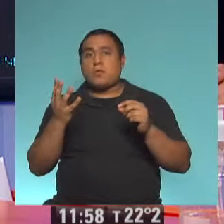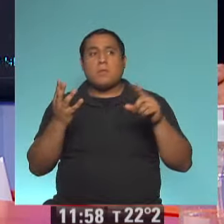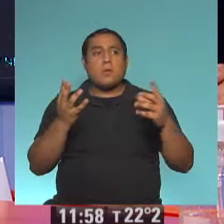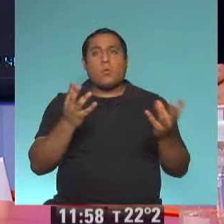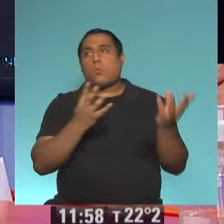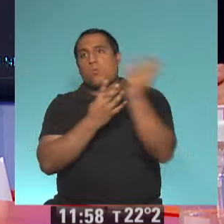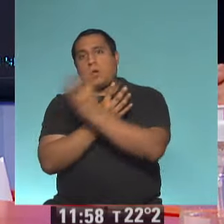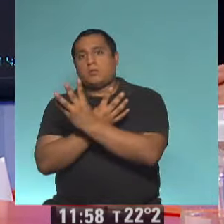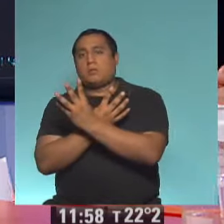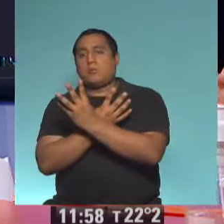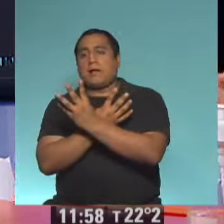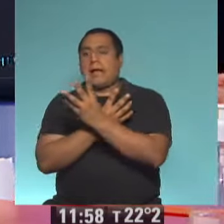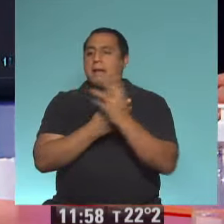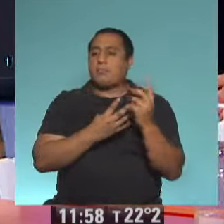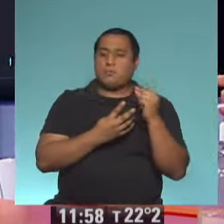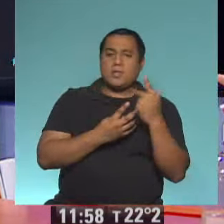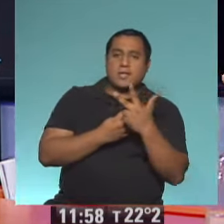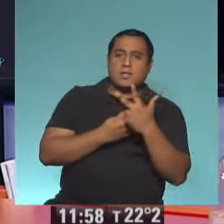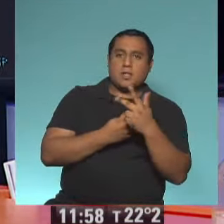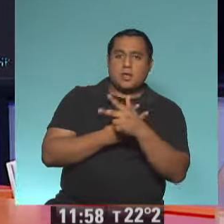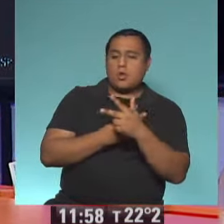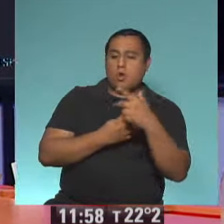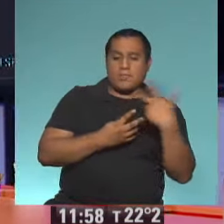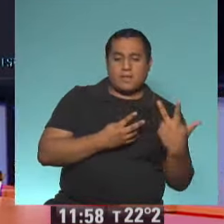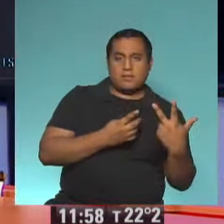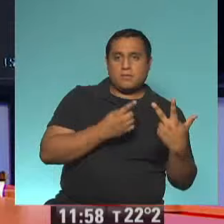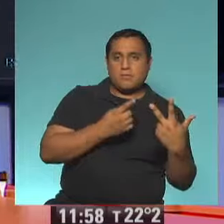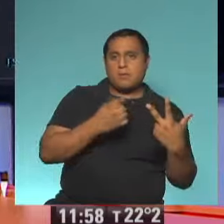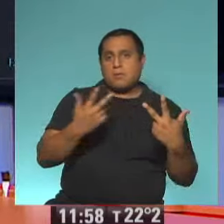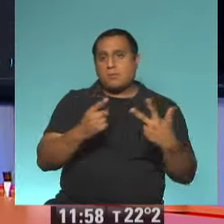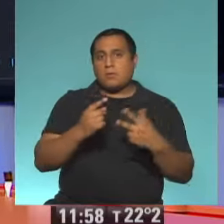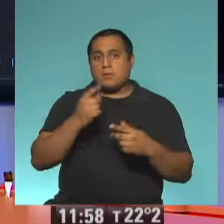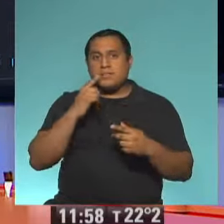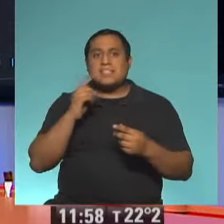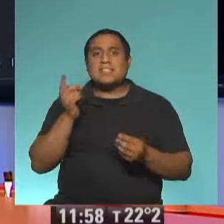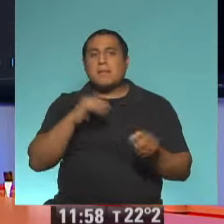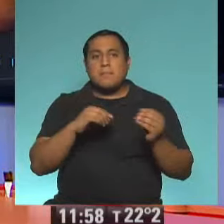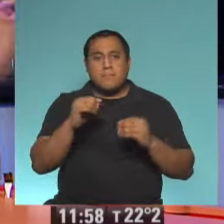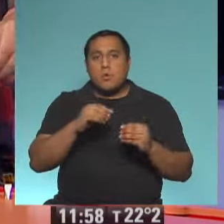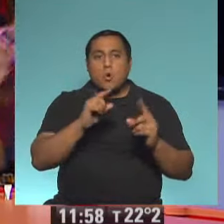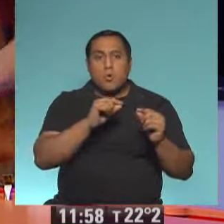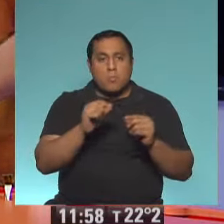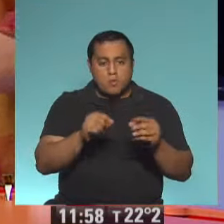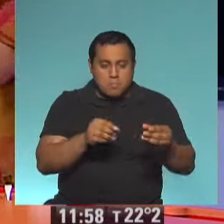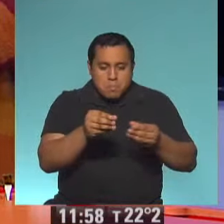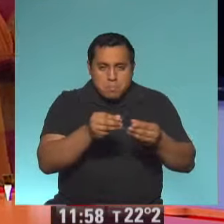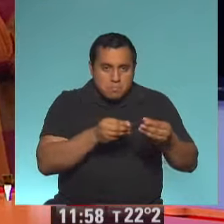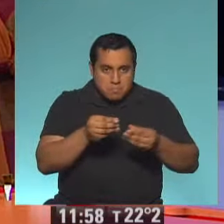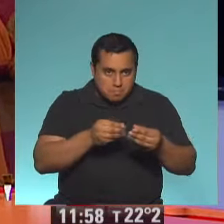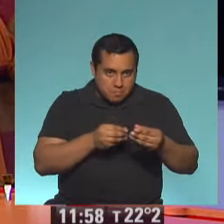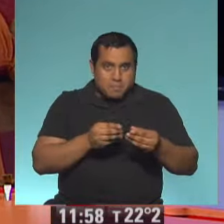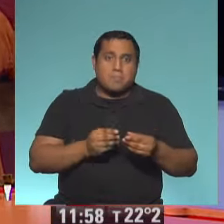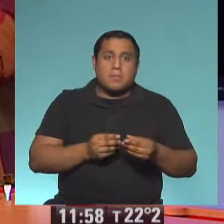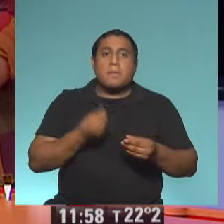4 y a lo mejor tengo 3. Si acá hay un 3, tengo que poner 3. Uno. Si siempre acá tengo que agarrar uno de los números del extremo con las fichas que yo